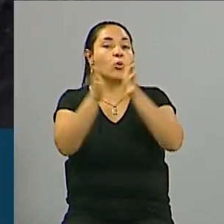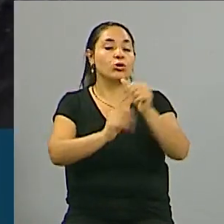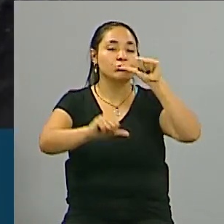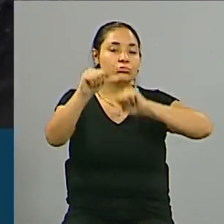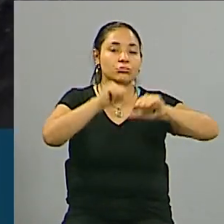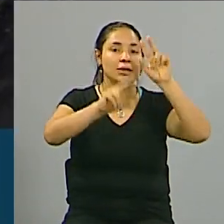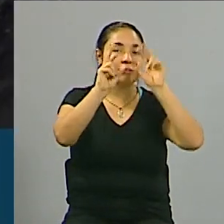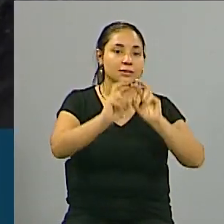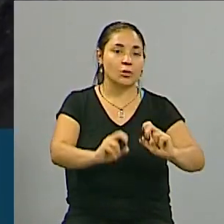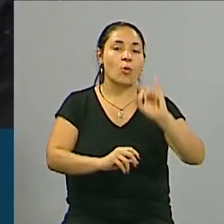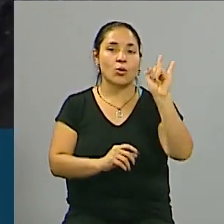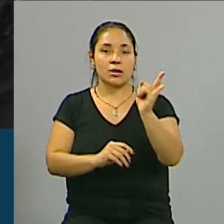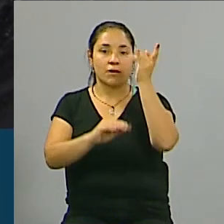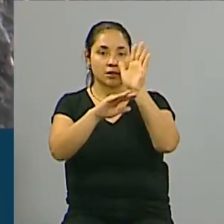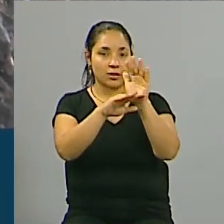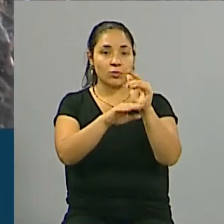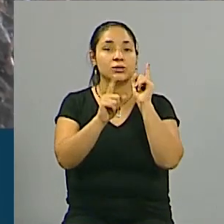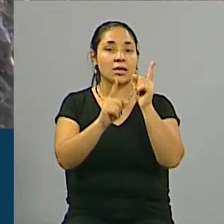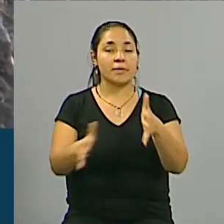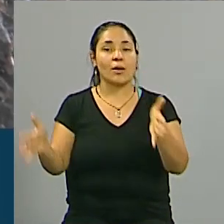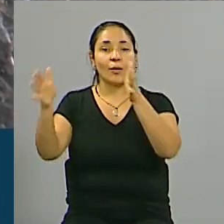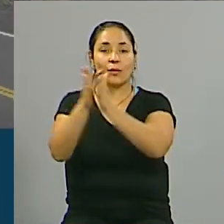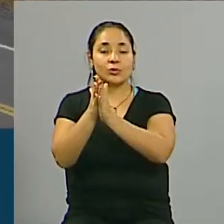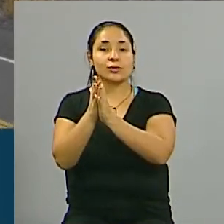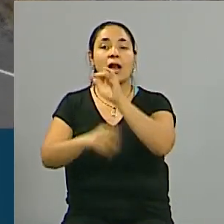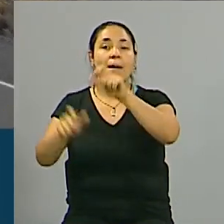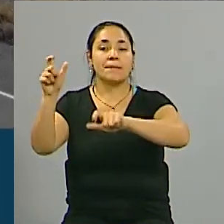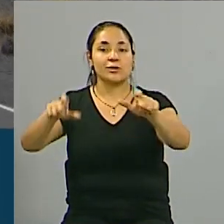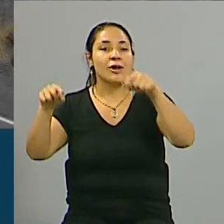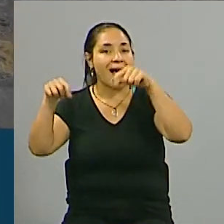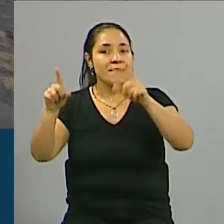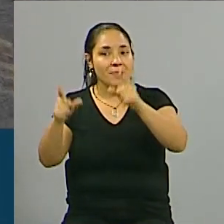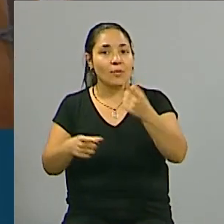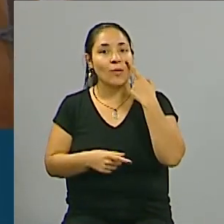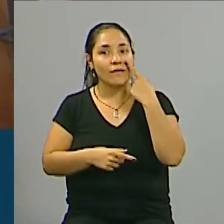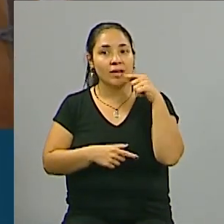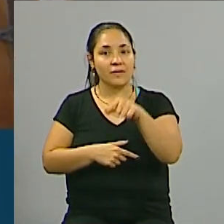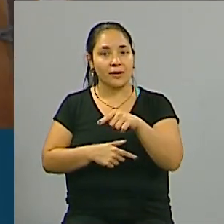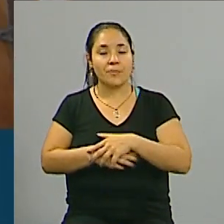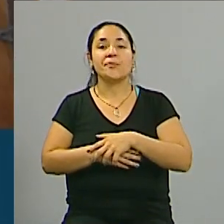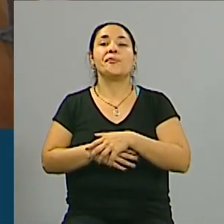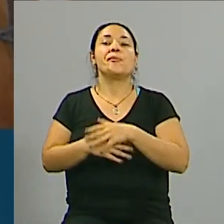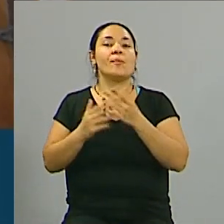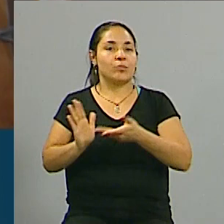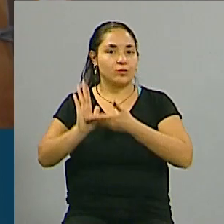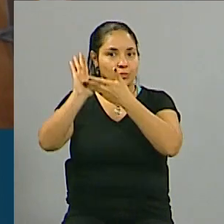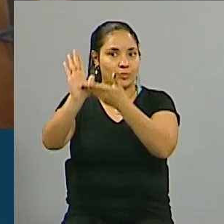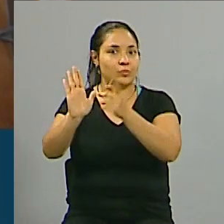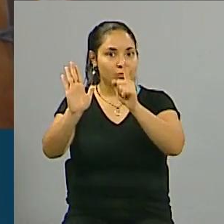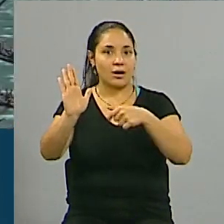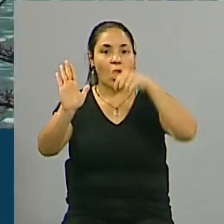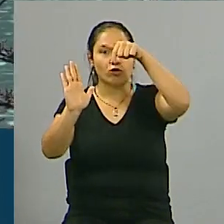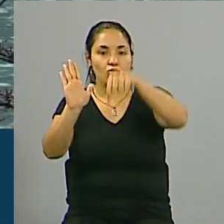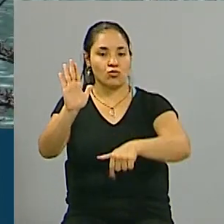la Universidad Nacional de Cuyo, junto con la gente que vive en este lugar tan lindo que estamos mostrando en el sur,